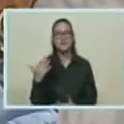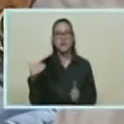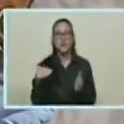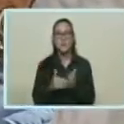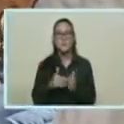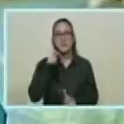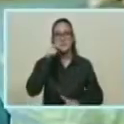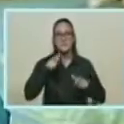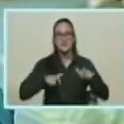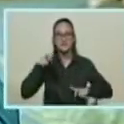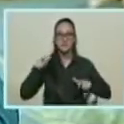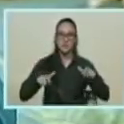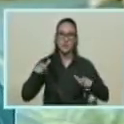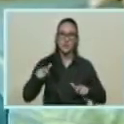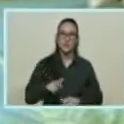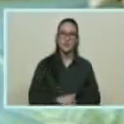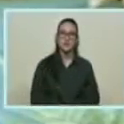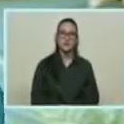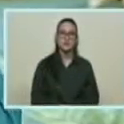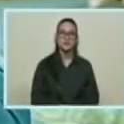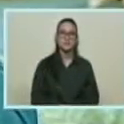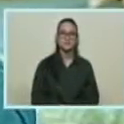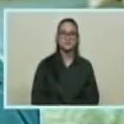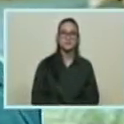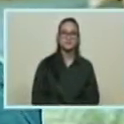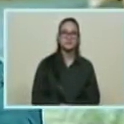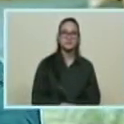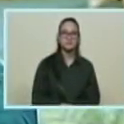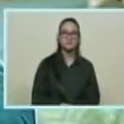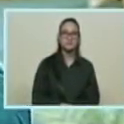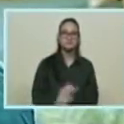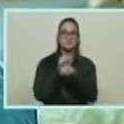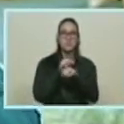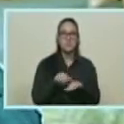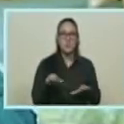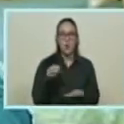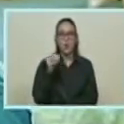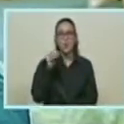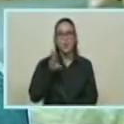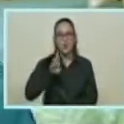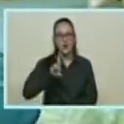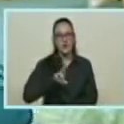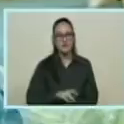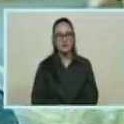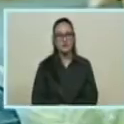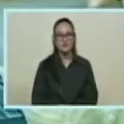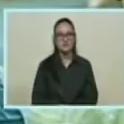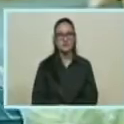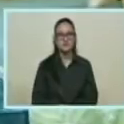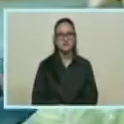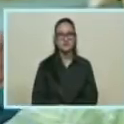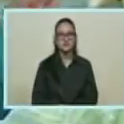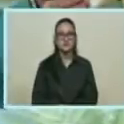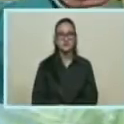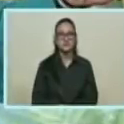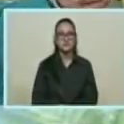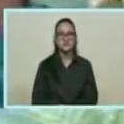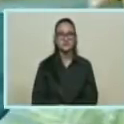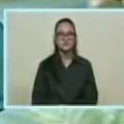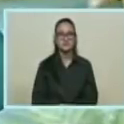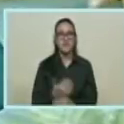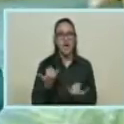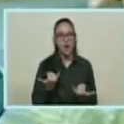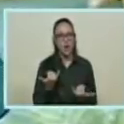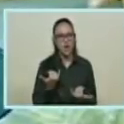25.000 compatriotas a través del sistema BQR. Yo quisiera, No sé si tenemos